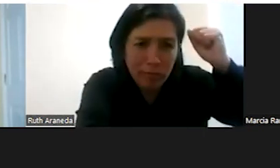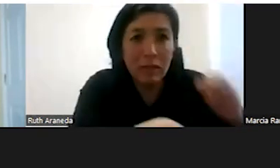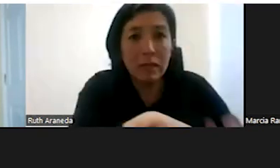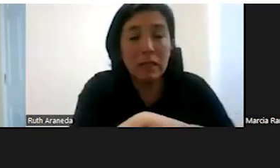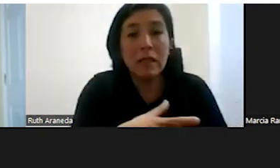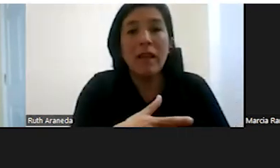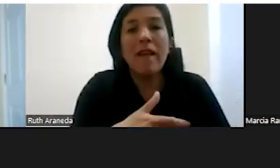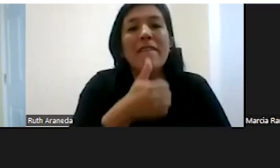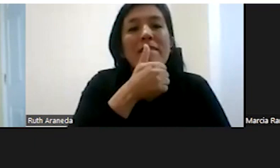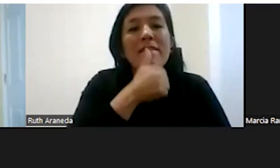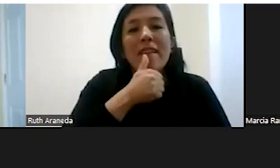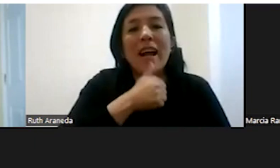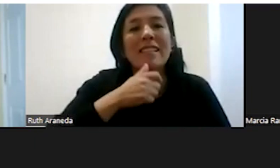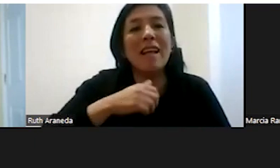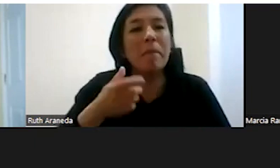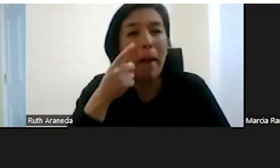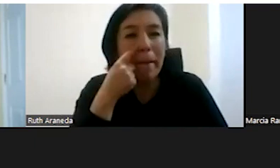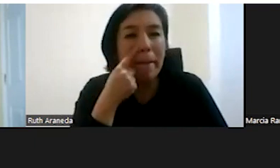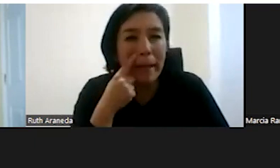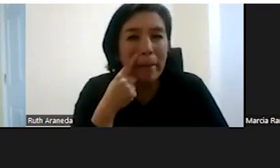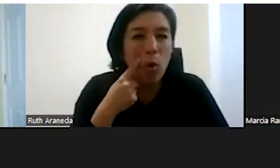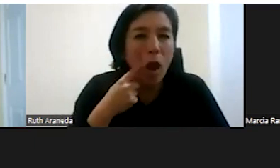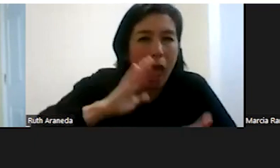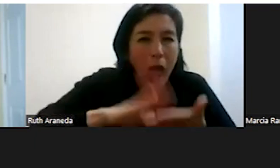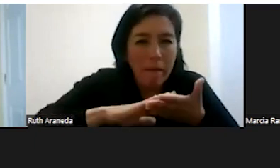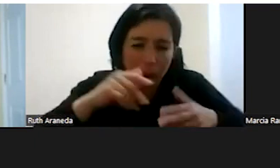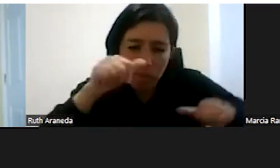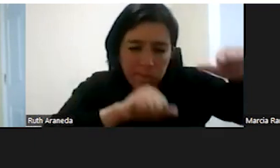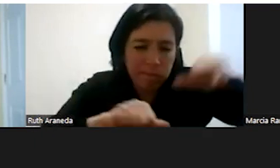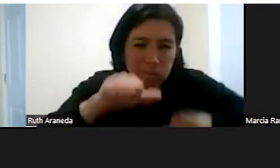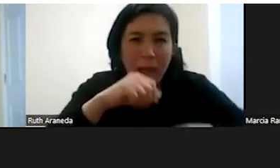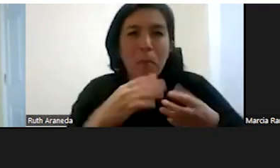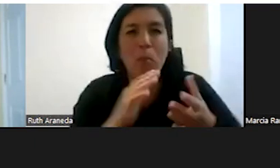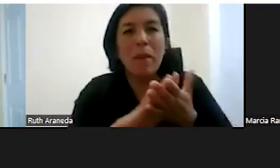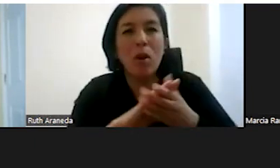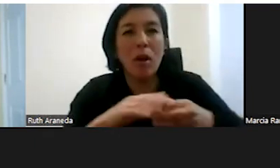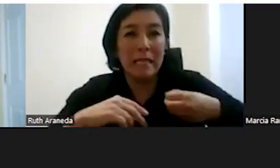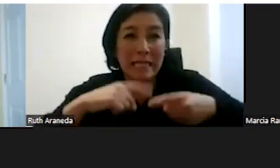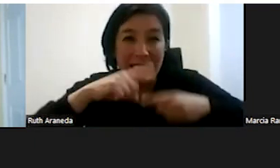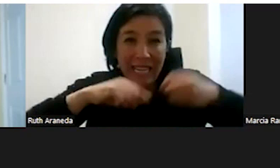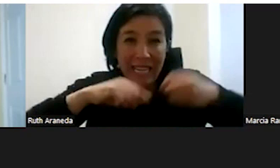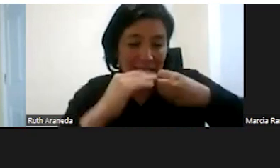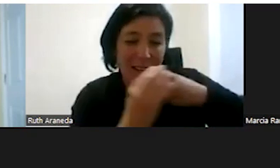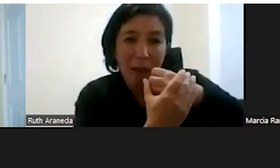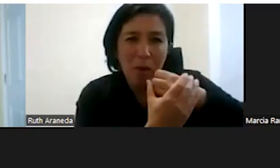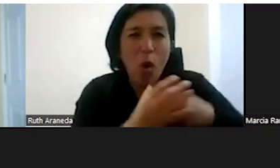el proceso de análisis. Por ejemplo, análisis de material cerámico, de